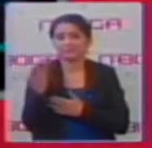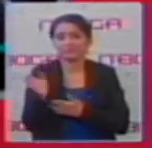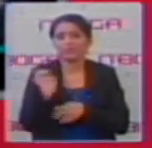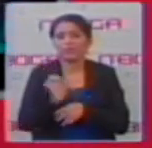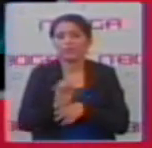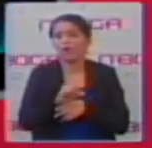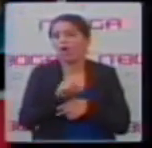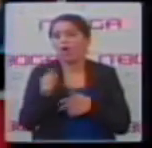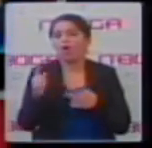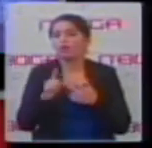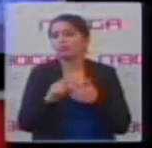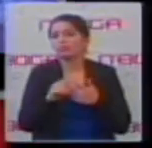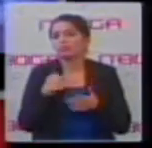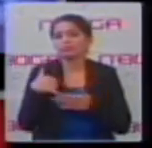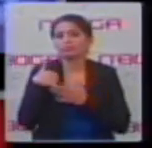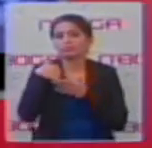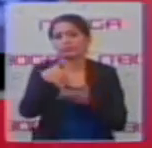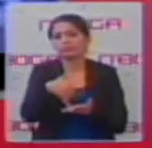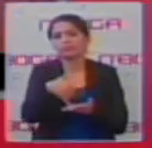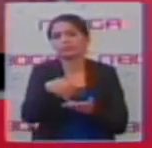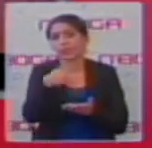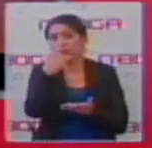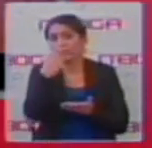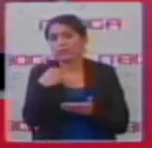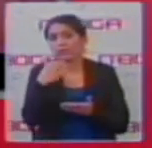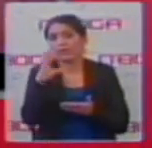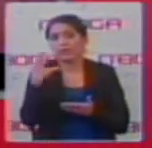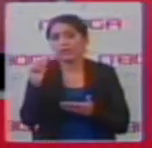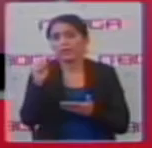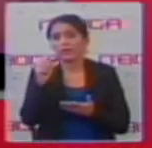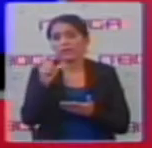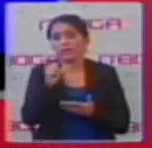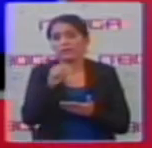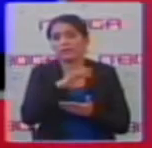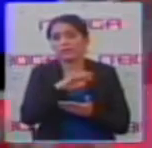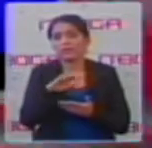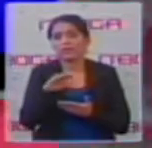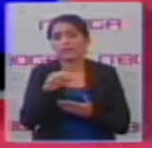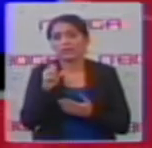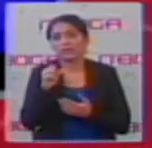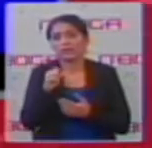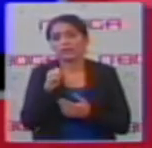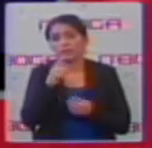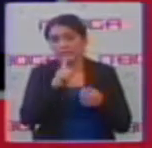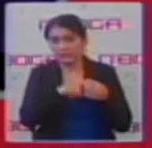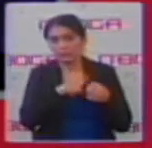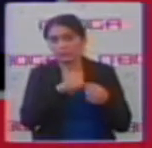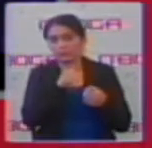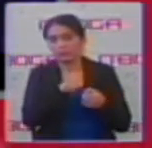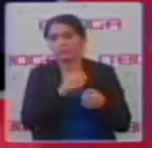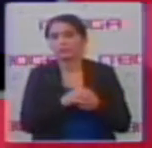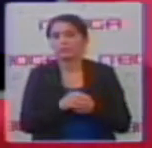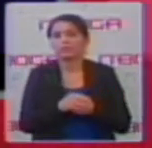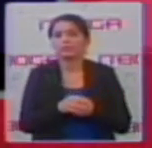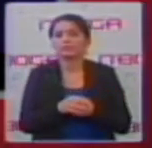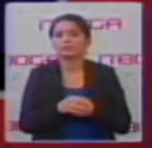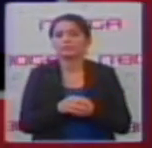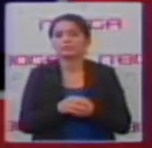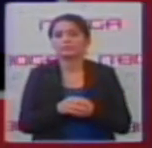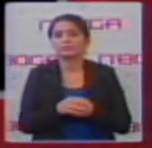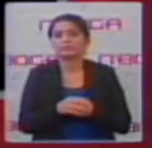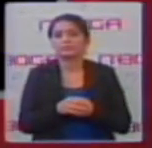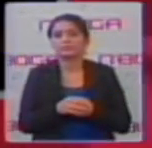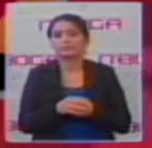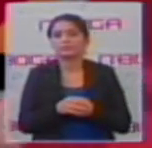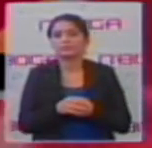otro premio es para el Hotel Casa Gangotena, aquí en el Centro Histórico de Quito, en la misma categoría del Ecuador, y